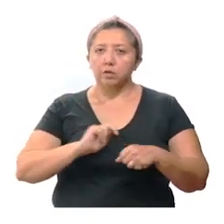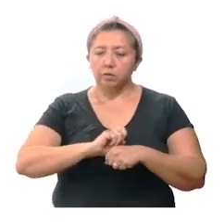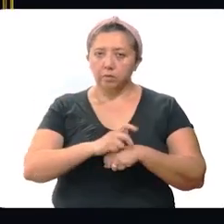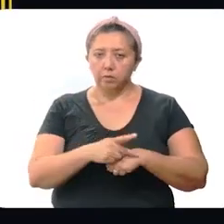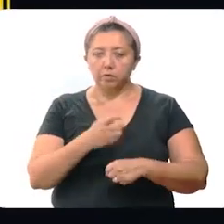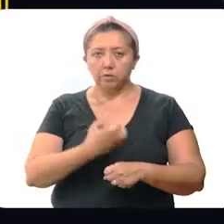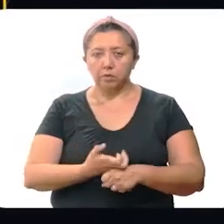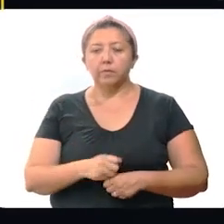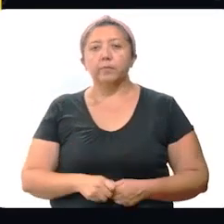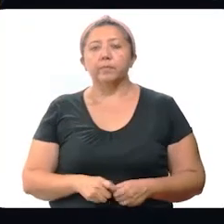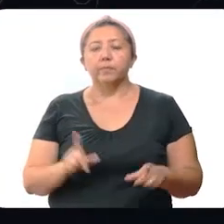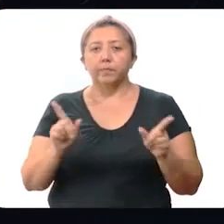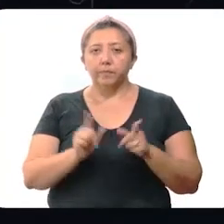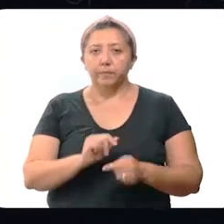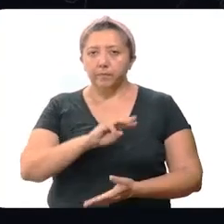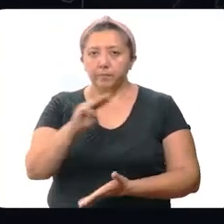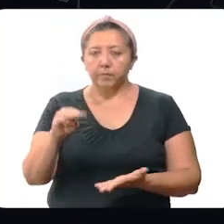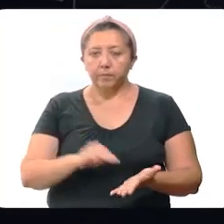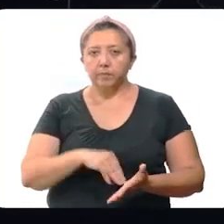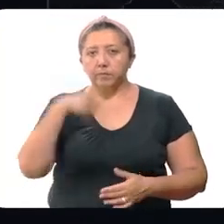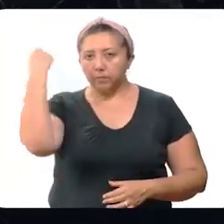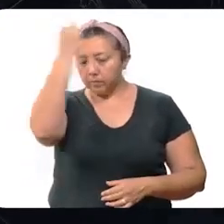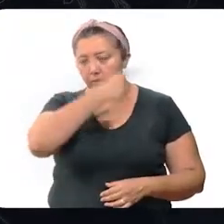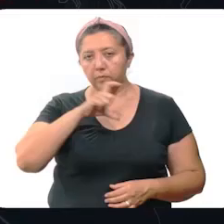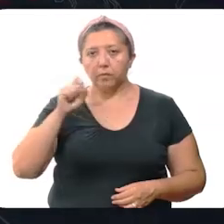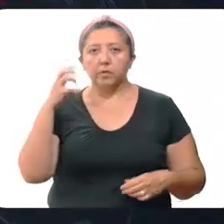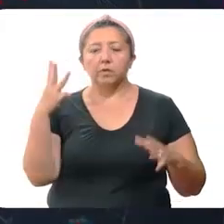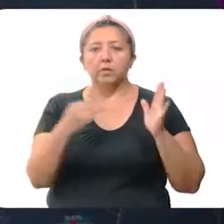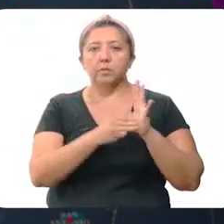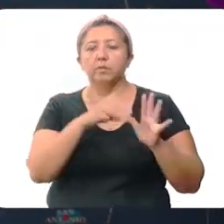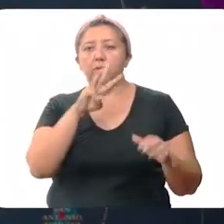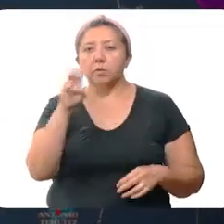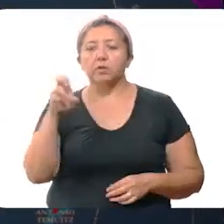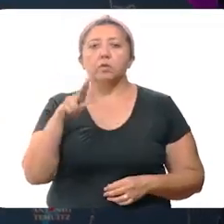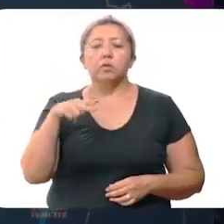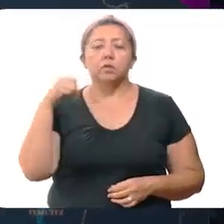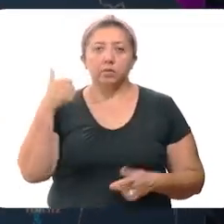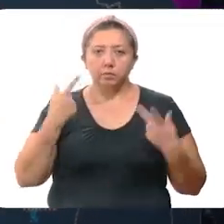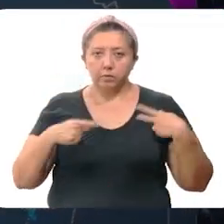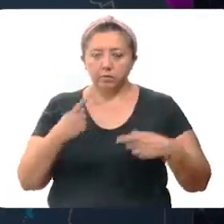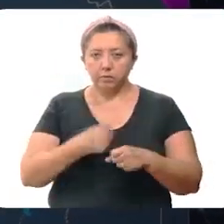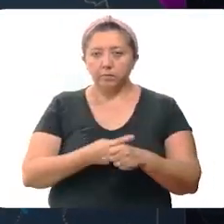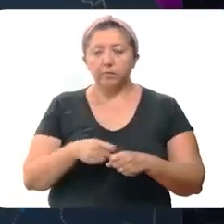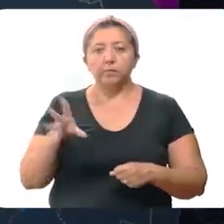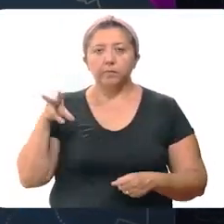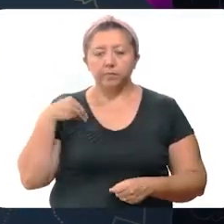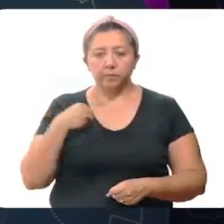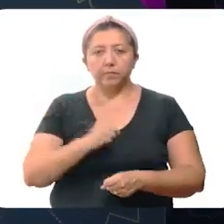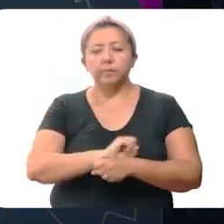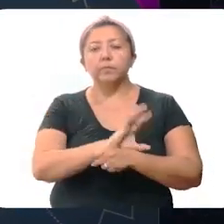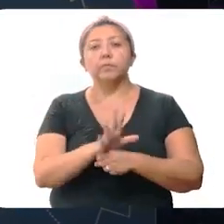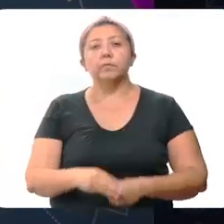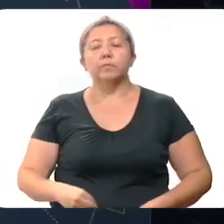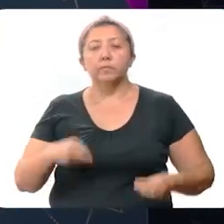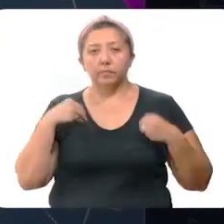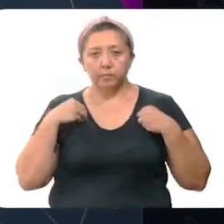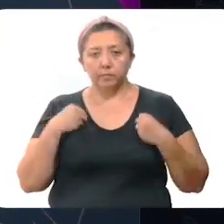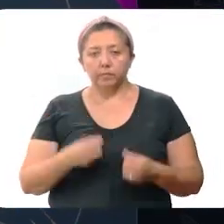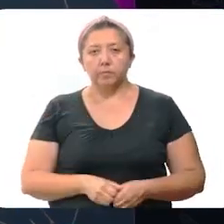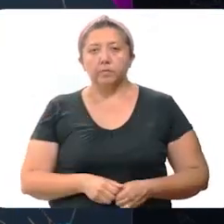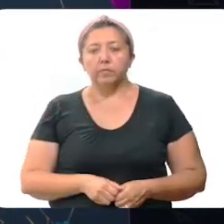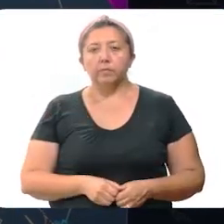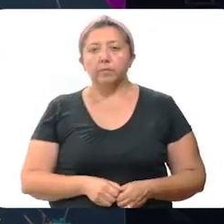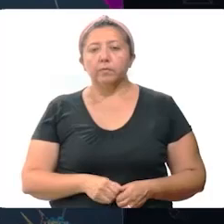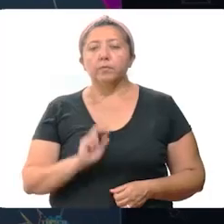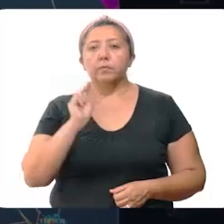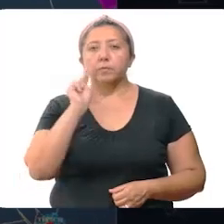estado. Específicamente en Mérida se han diagnosticado 23.386 personas contagiadas de coronavirus, los cuales viven